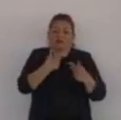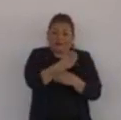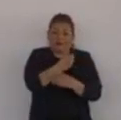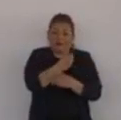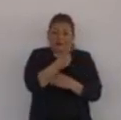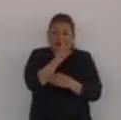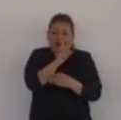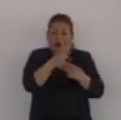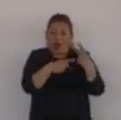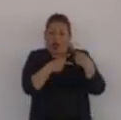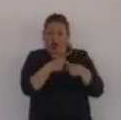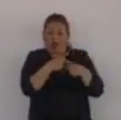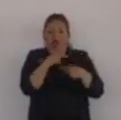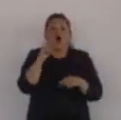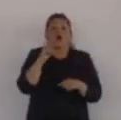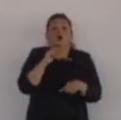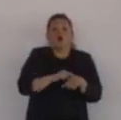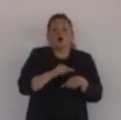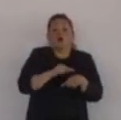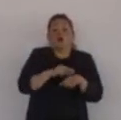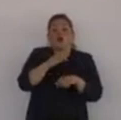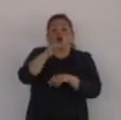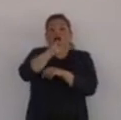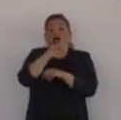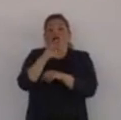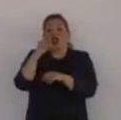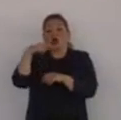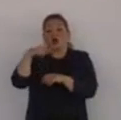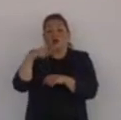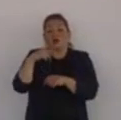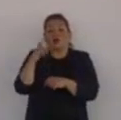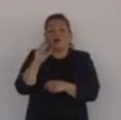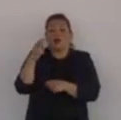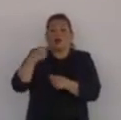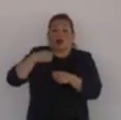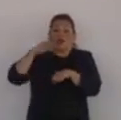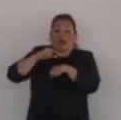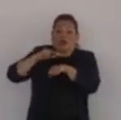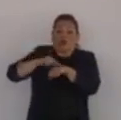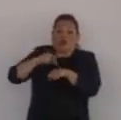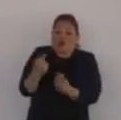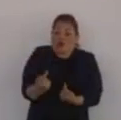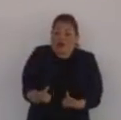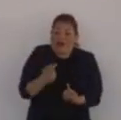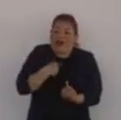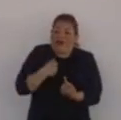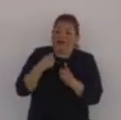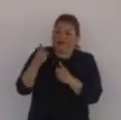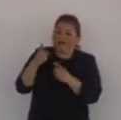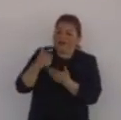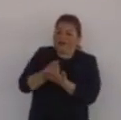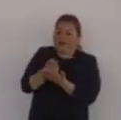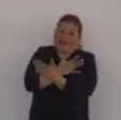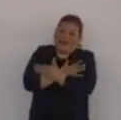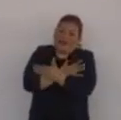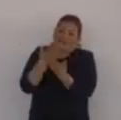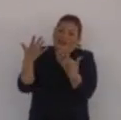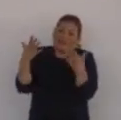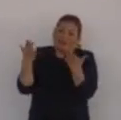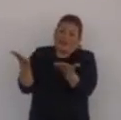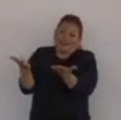cuando llegué, que es el doctor Aarón, porque era mi doctor cuando era chiquita, y que anda por aquí, y a quien le brindo un fuerte